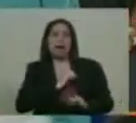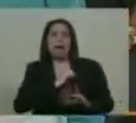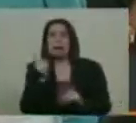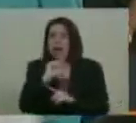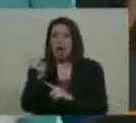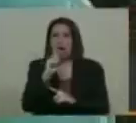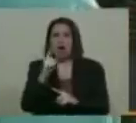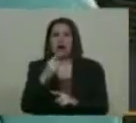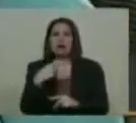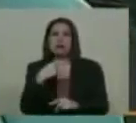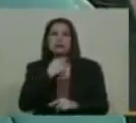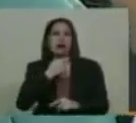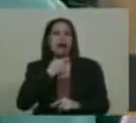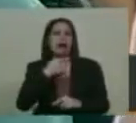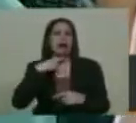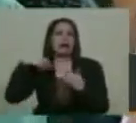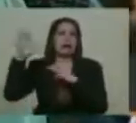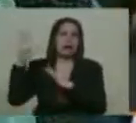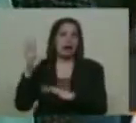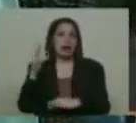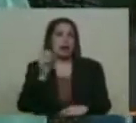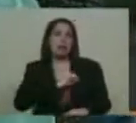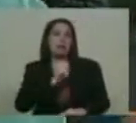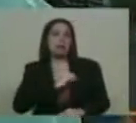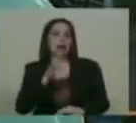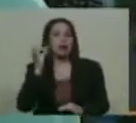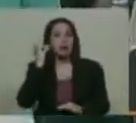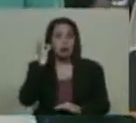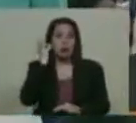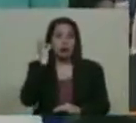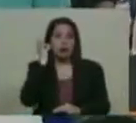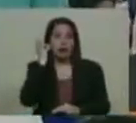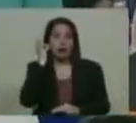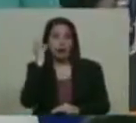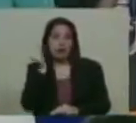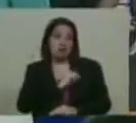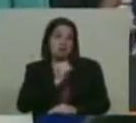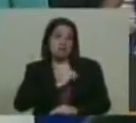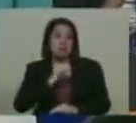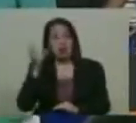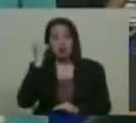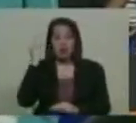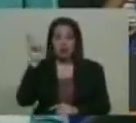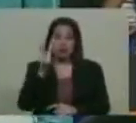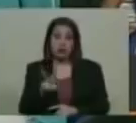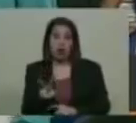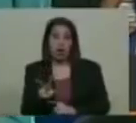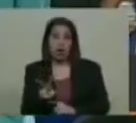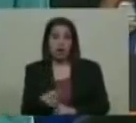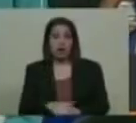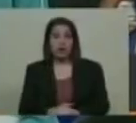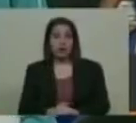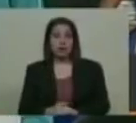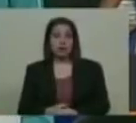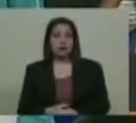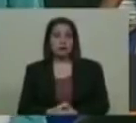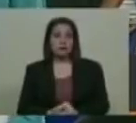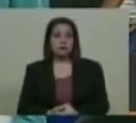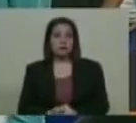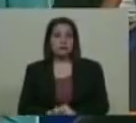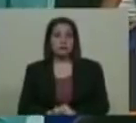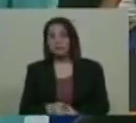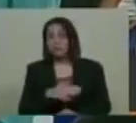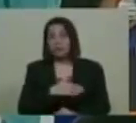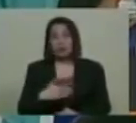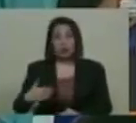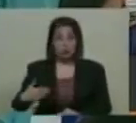es un cobarde, le tiene miedo a las mujeres. Le tiene miedo a las mujeres venezolanas. Bueno, yo quiero